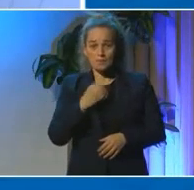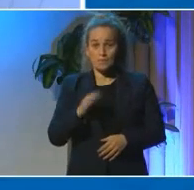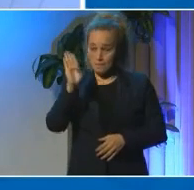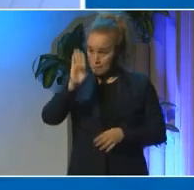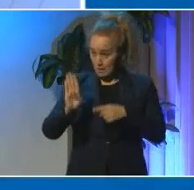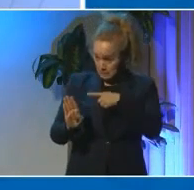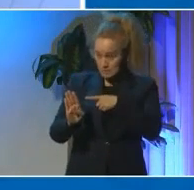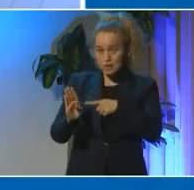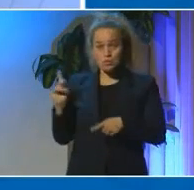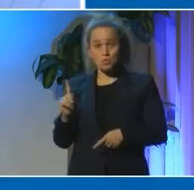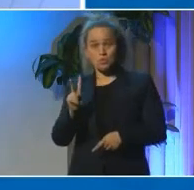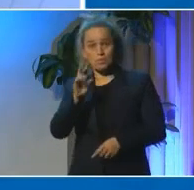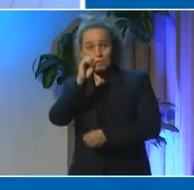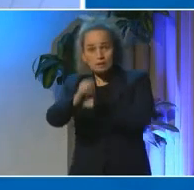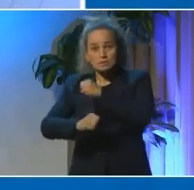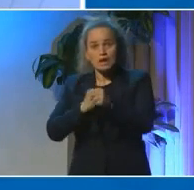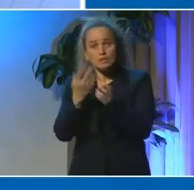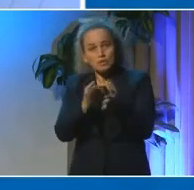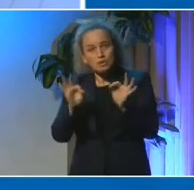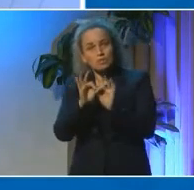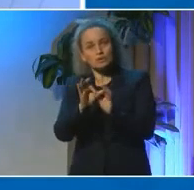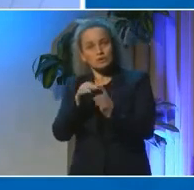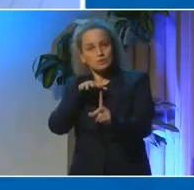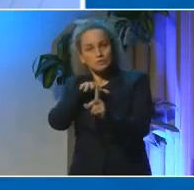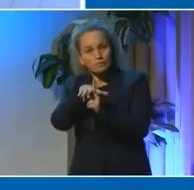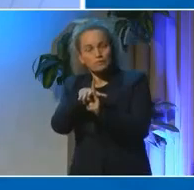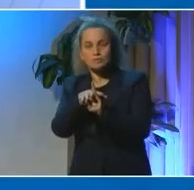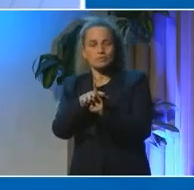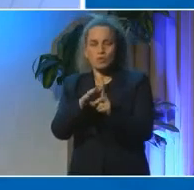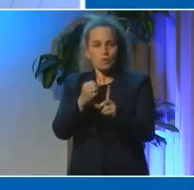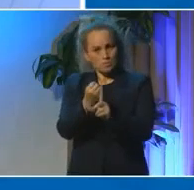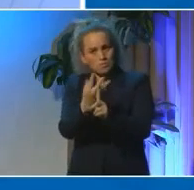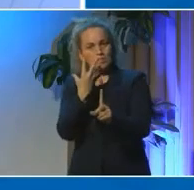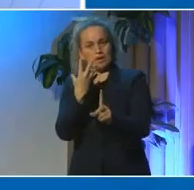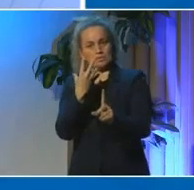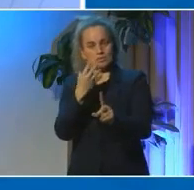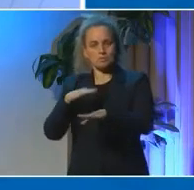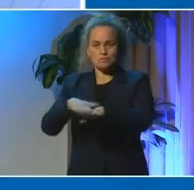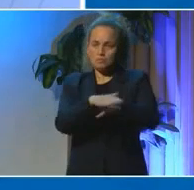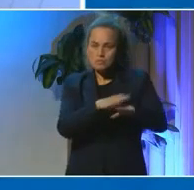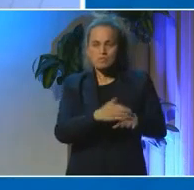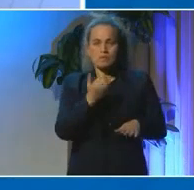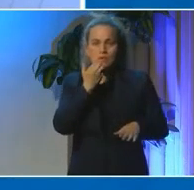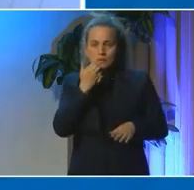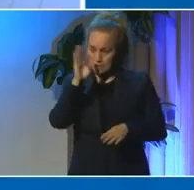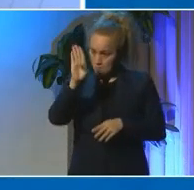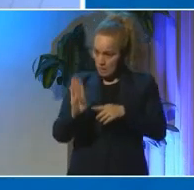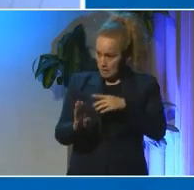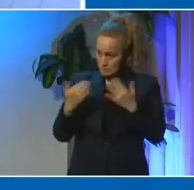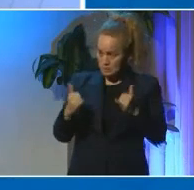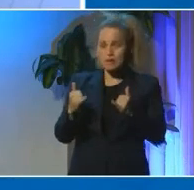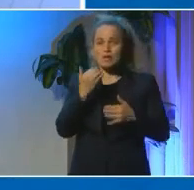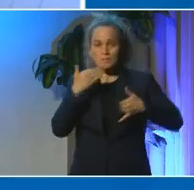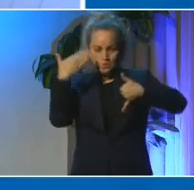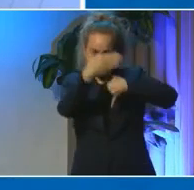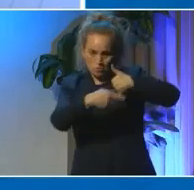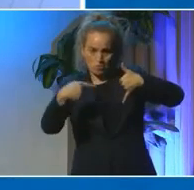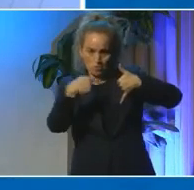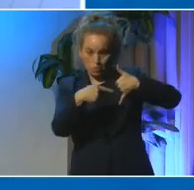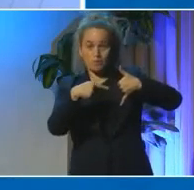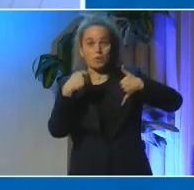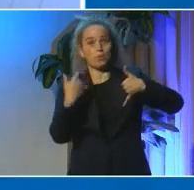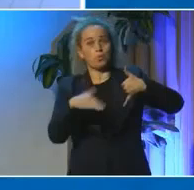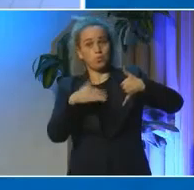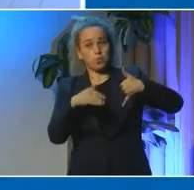uno quiere seguir aumentando ese impacto no es suficiente con Brasil estamos presentes en varios países estamos presentes en Colombia en Colombia